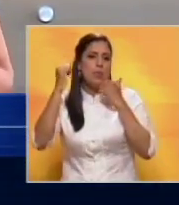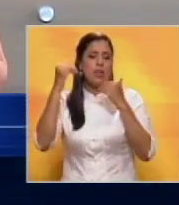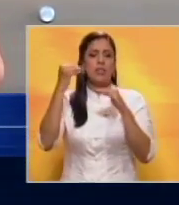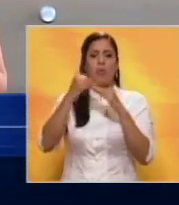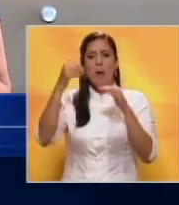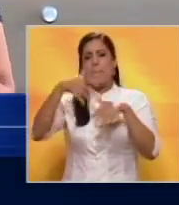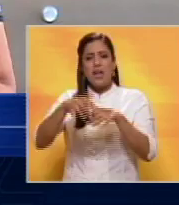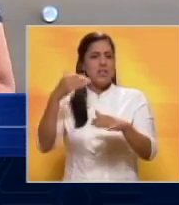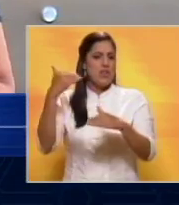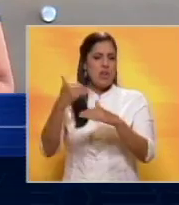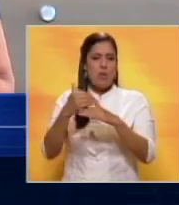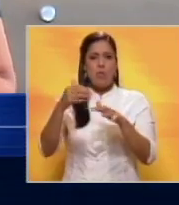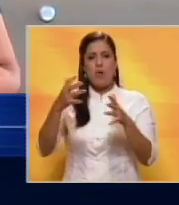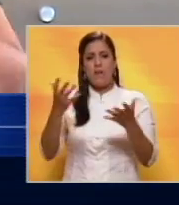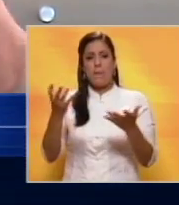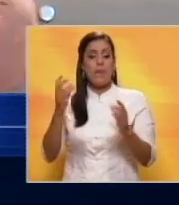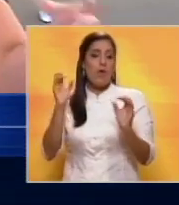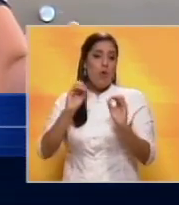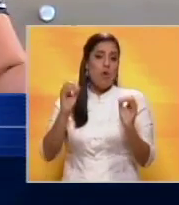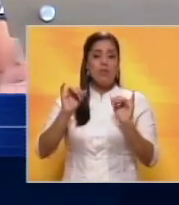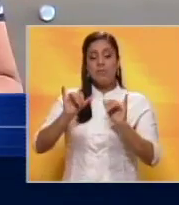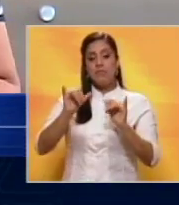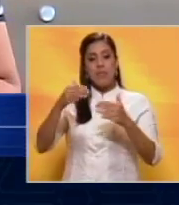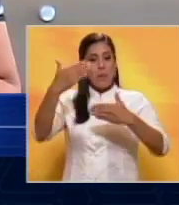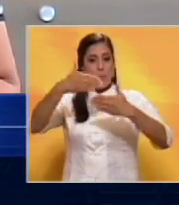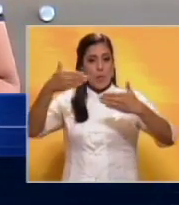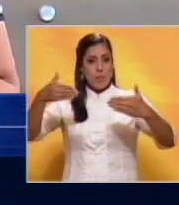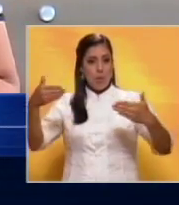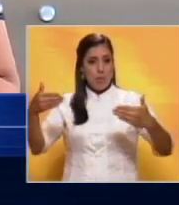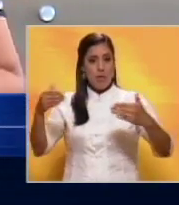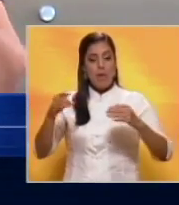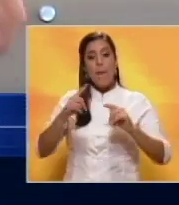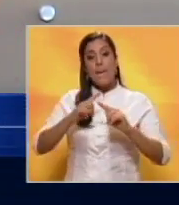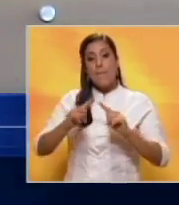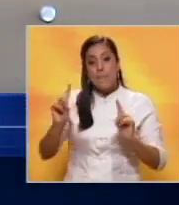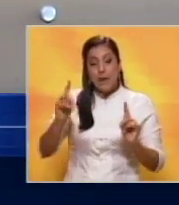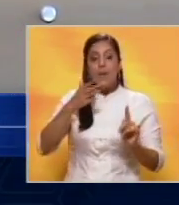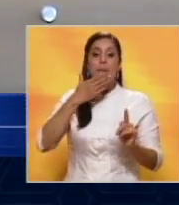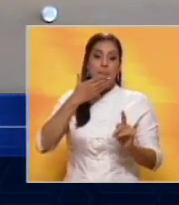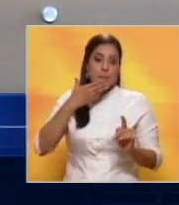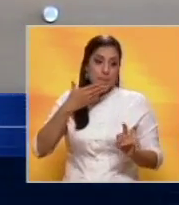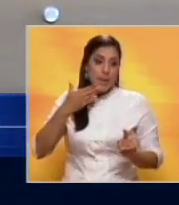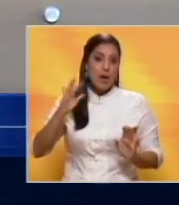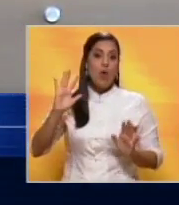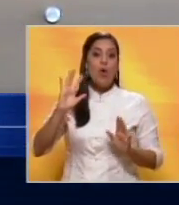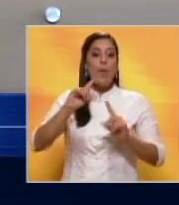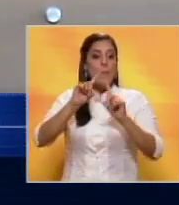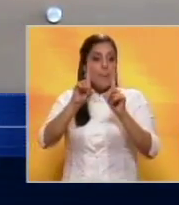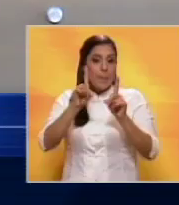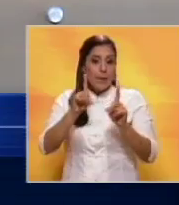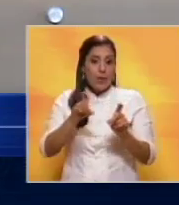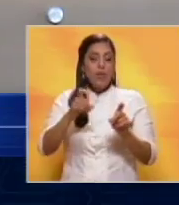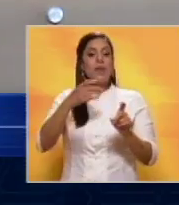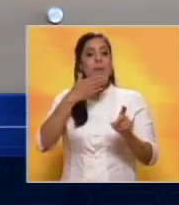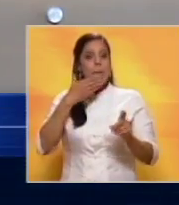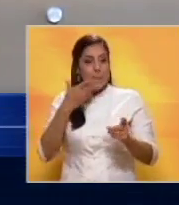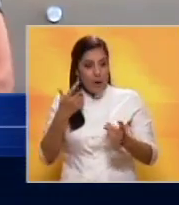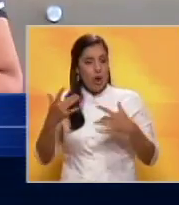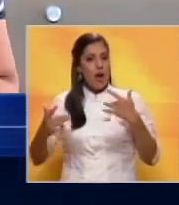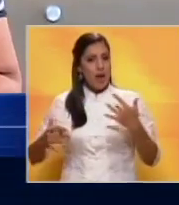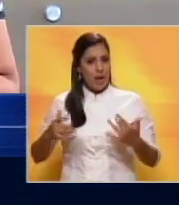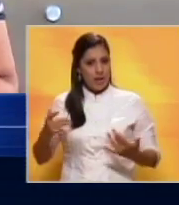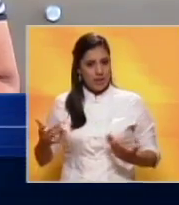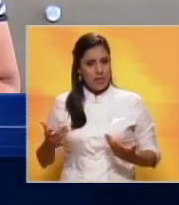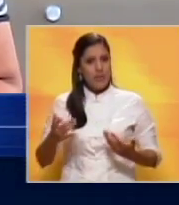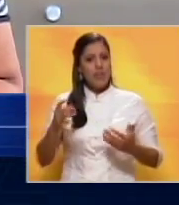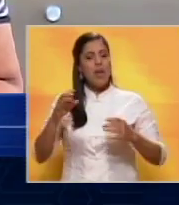manifestación, una marcha, una concentración o las mismas barricadas que han estado haciendo. Mejor una encuesta, mejor una